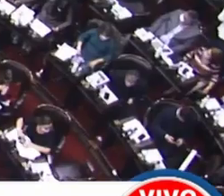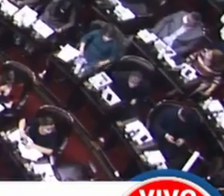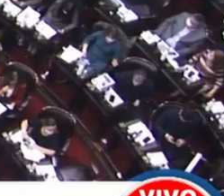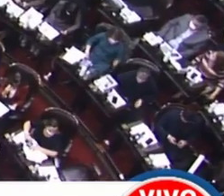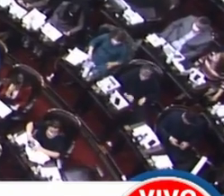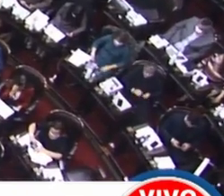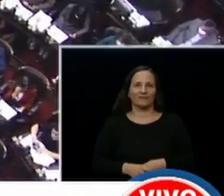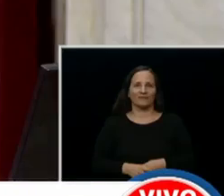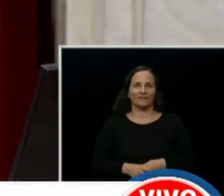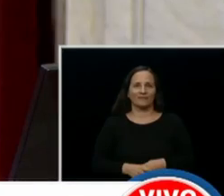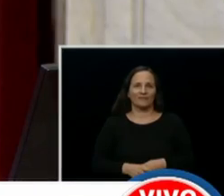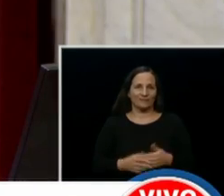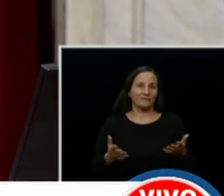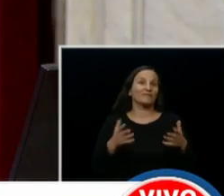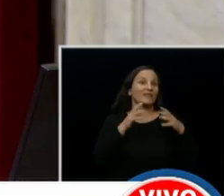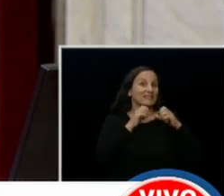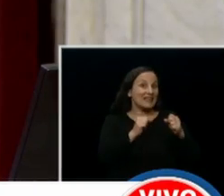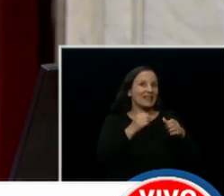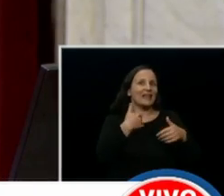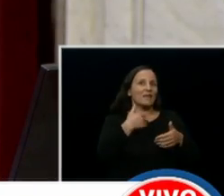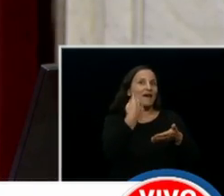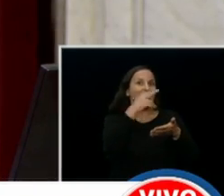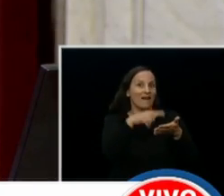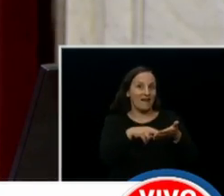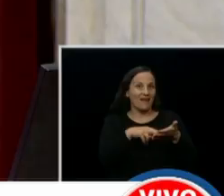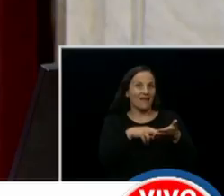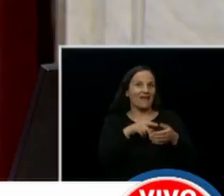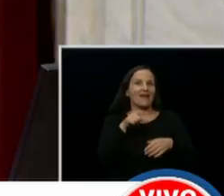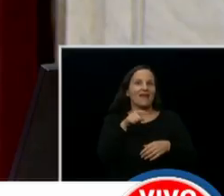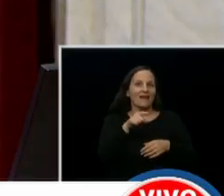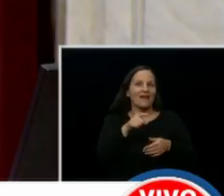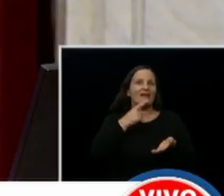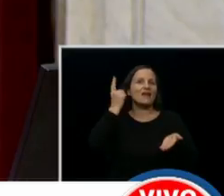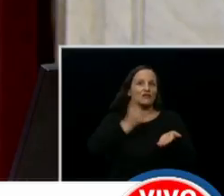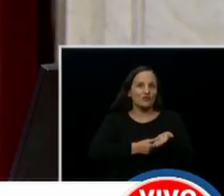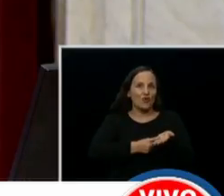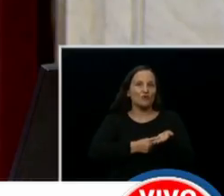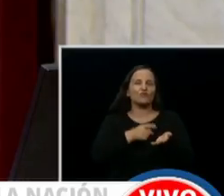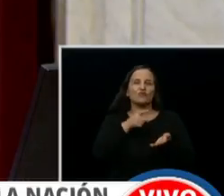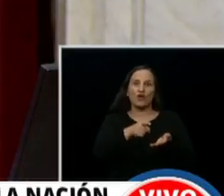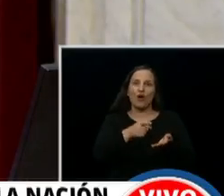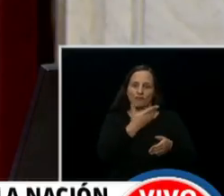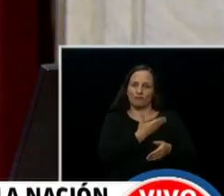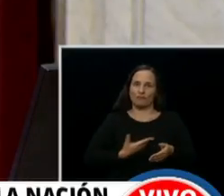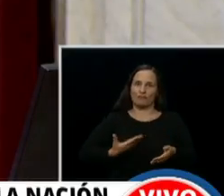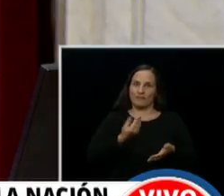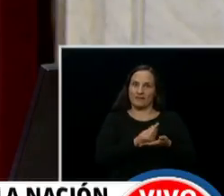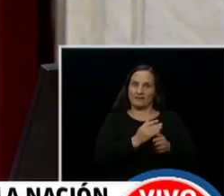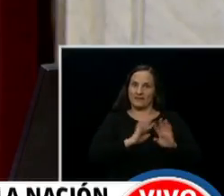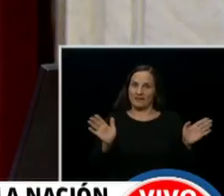por secretaria sea la lectura a la resolución dispuesta por esta presidencia